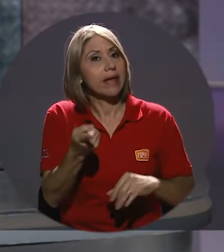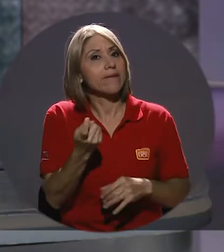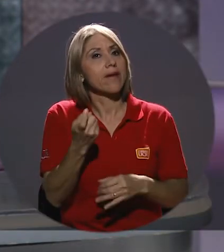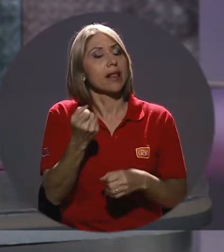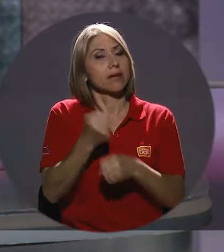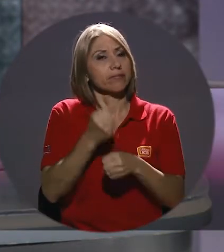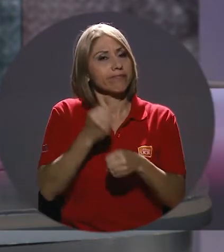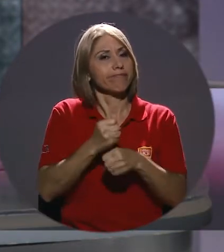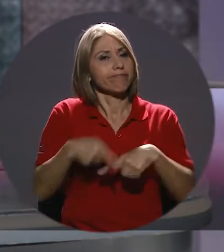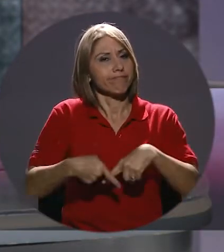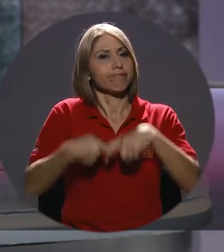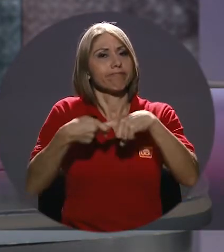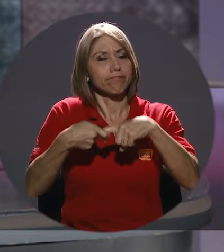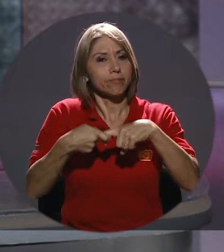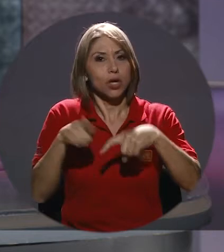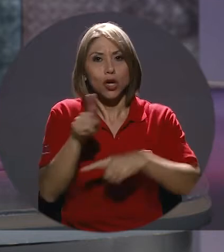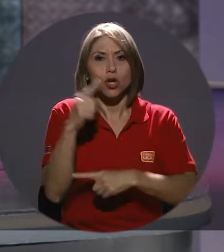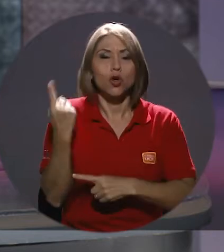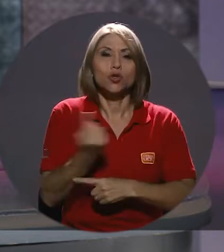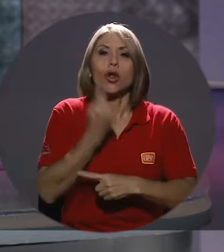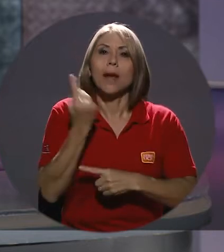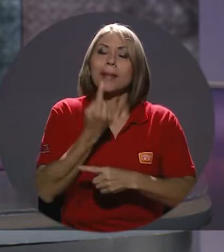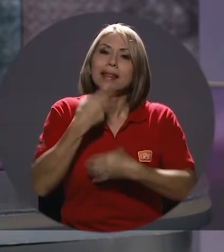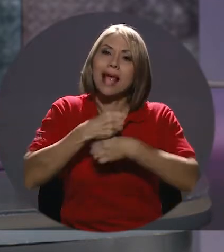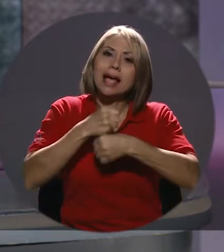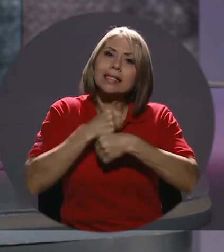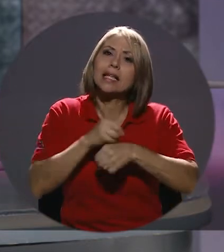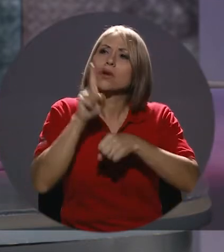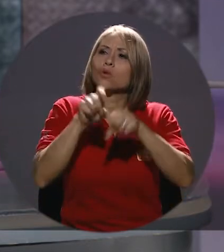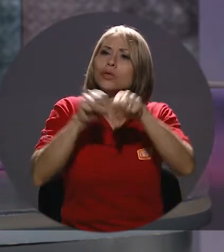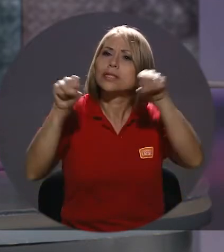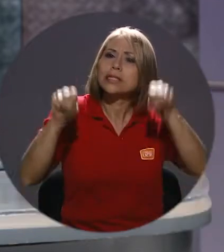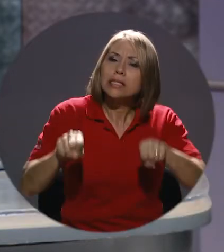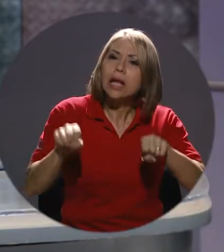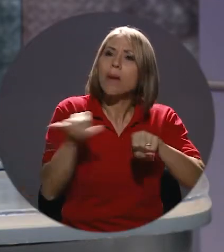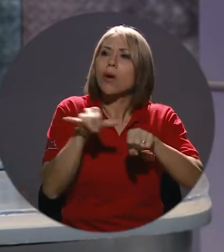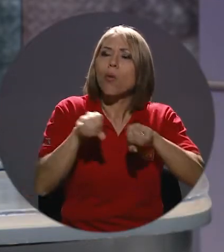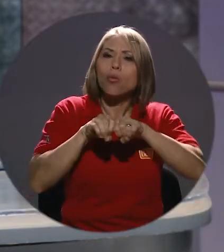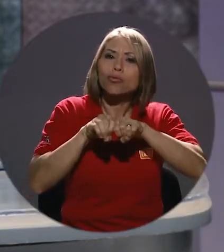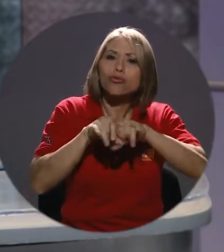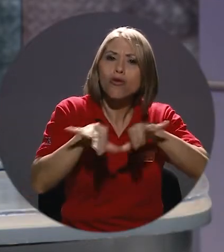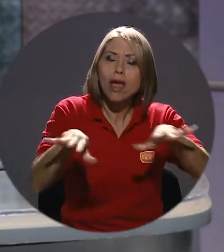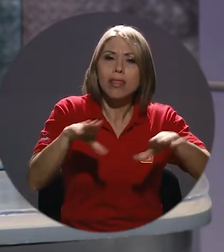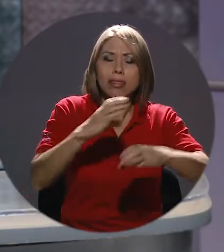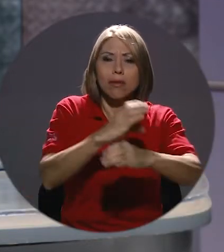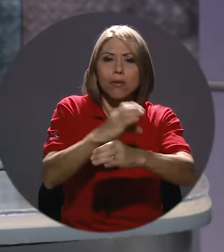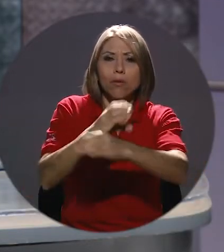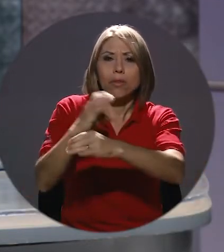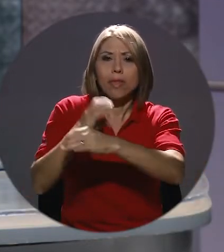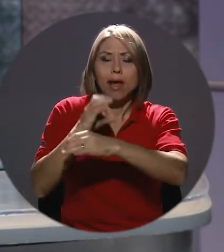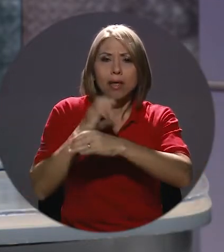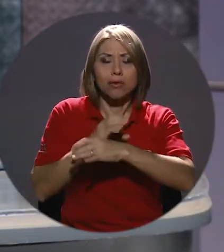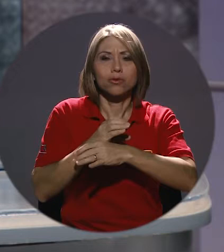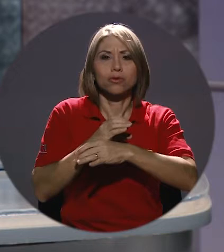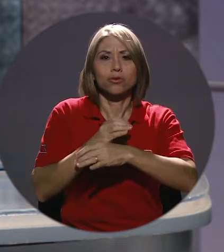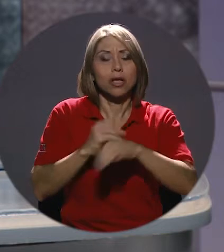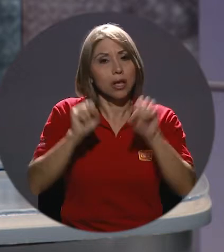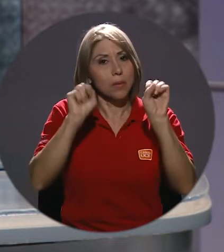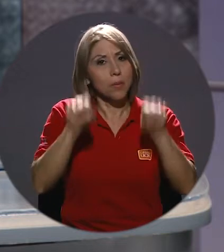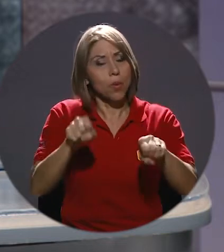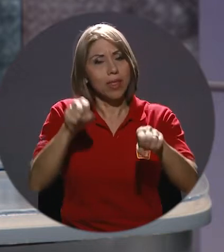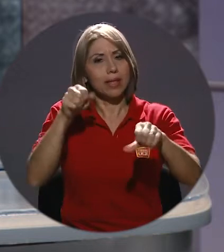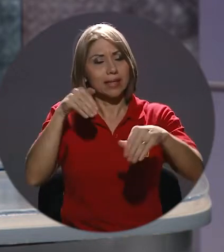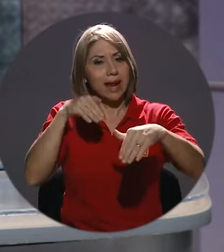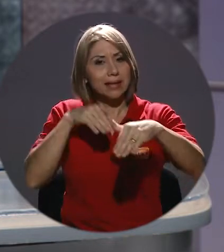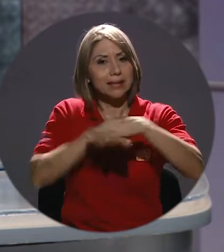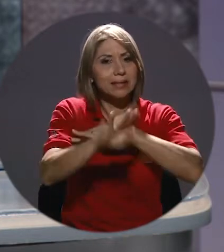solo en términos de una infraestructura, de una red de cuidados que pueda ser